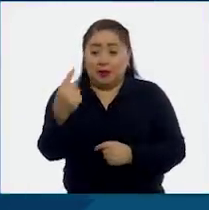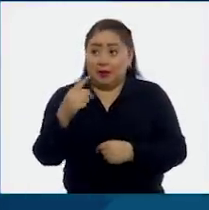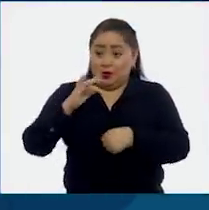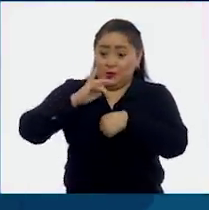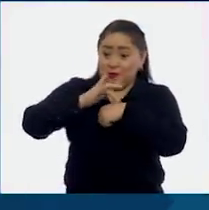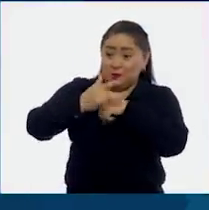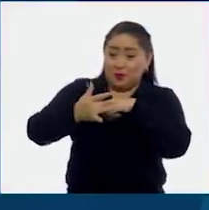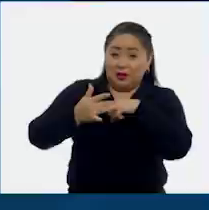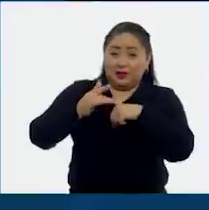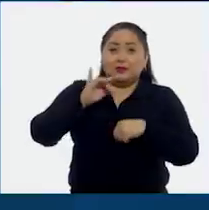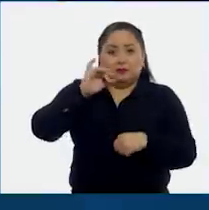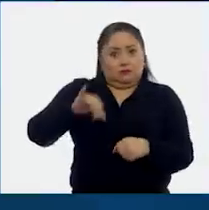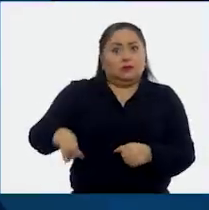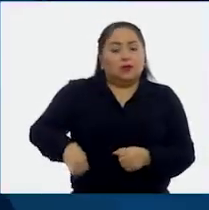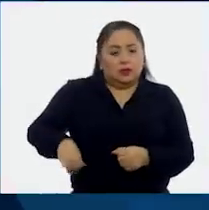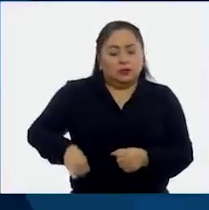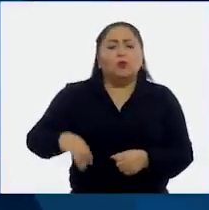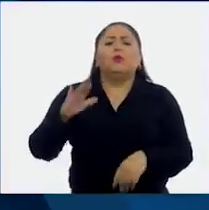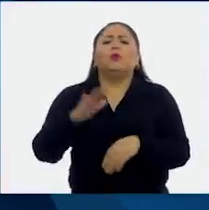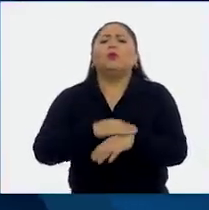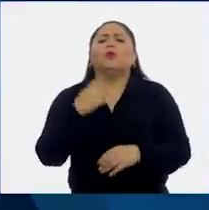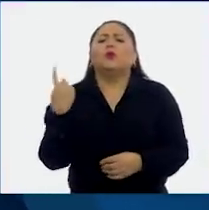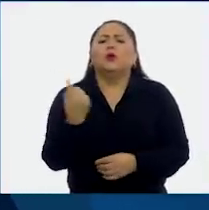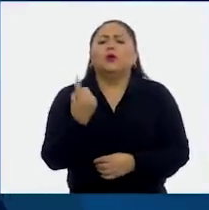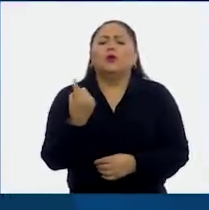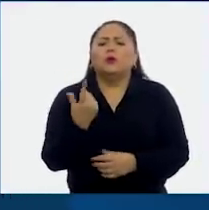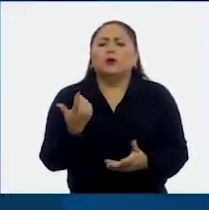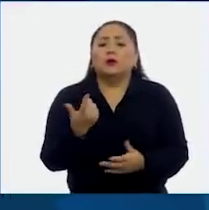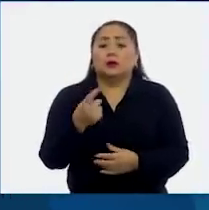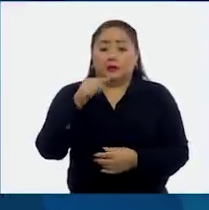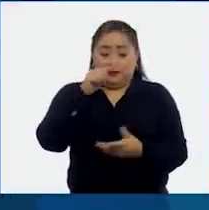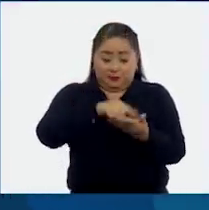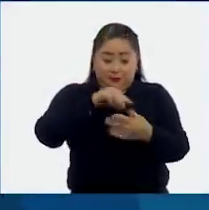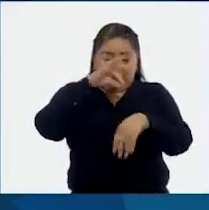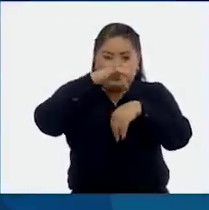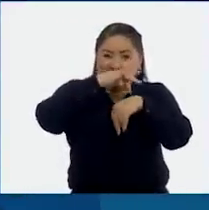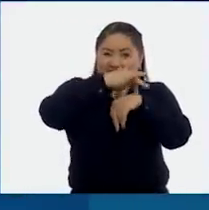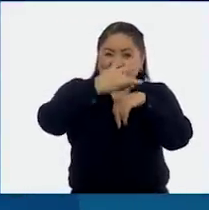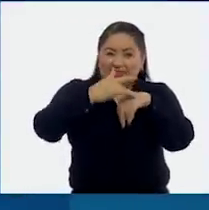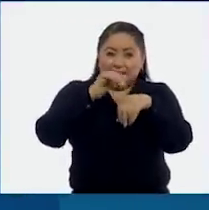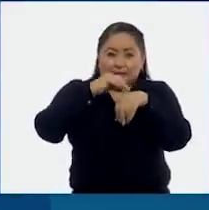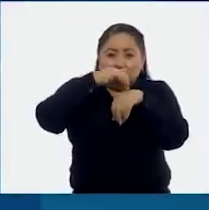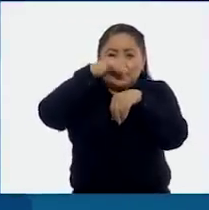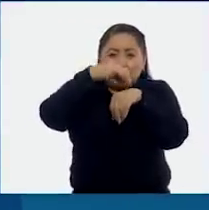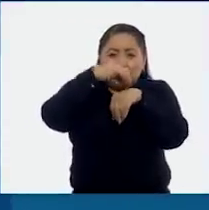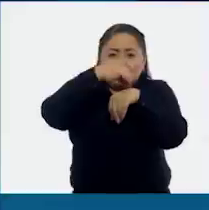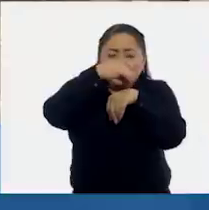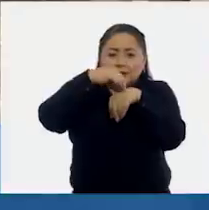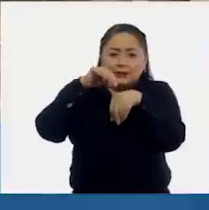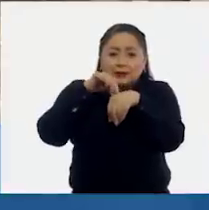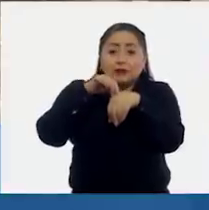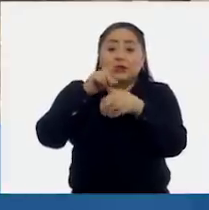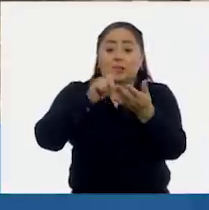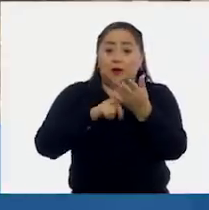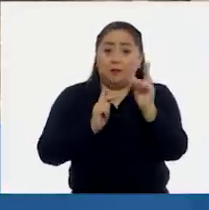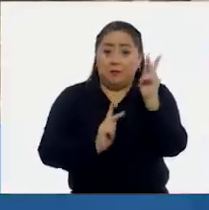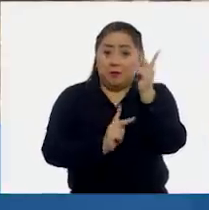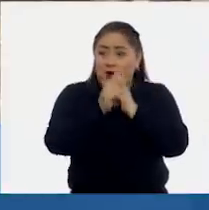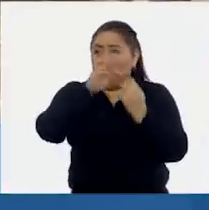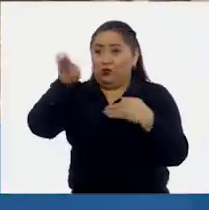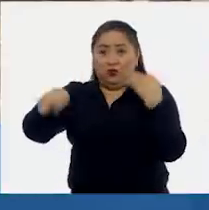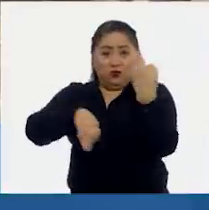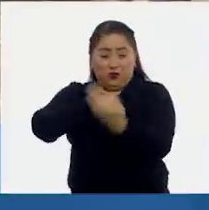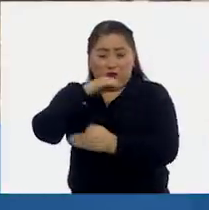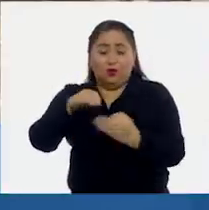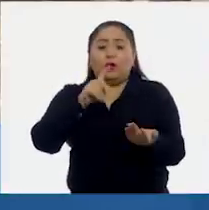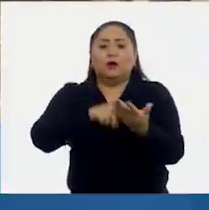nopales son un caso muy interesante porque sus espinas son hojas modificadas. Las plantas y todos los